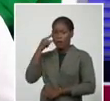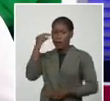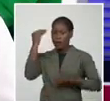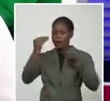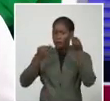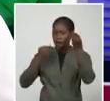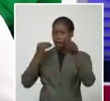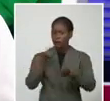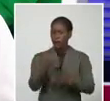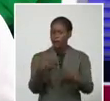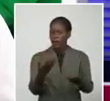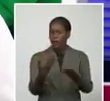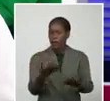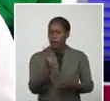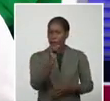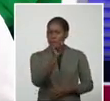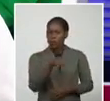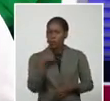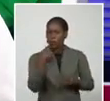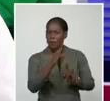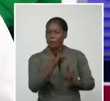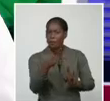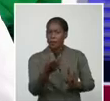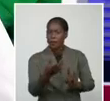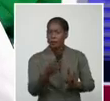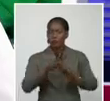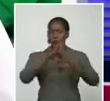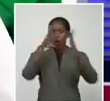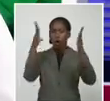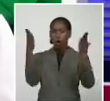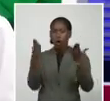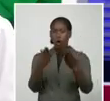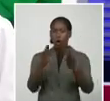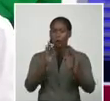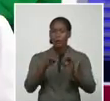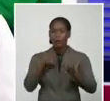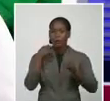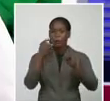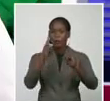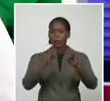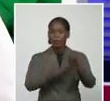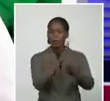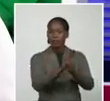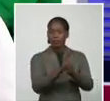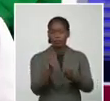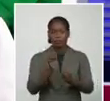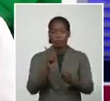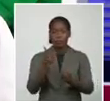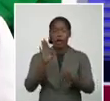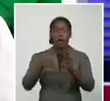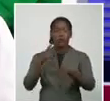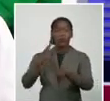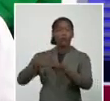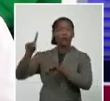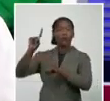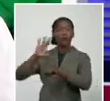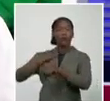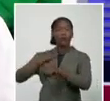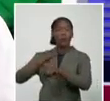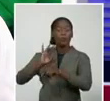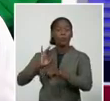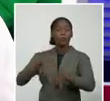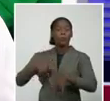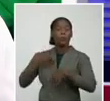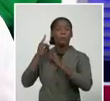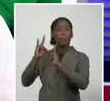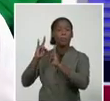se informa. Lo digo porque muchas veces, con buenas y con malas intenciones, pues